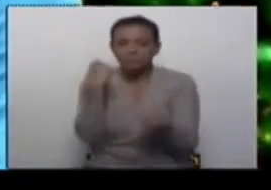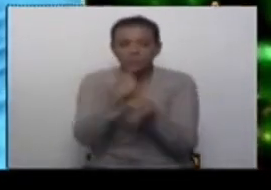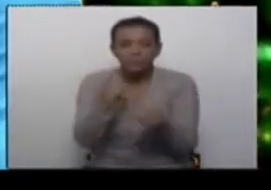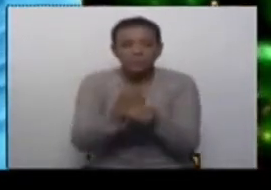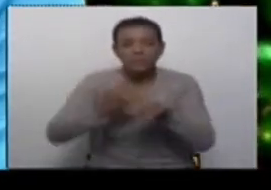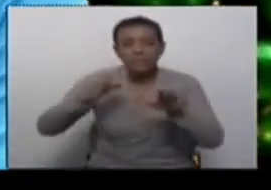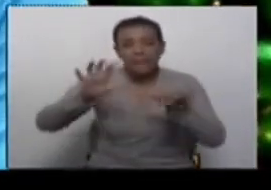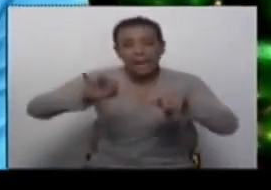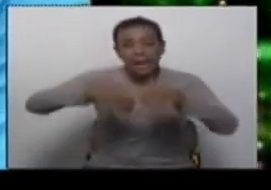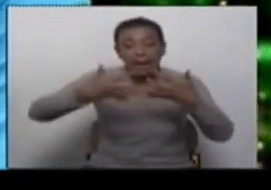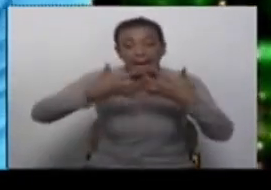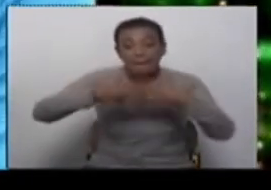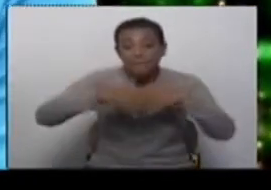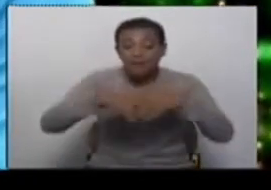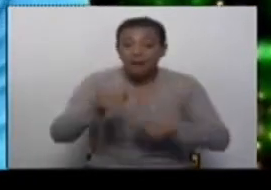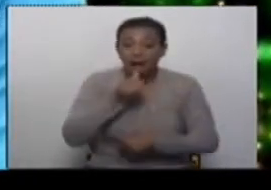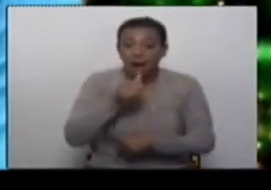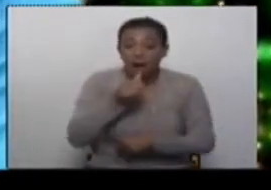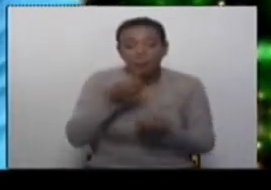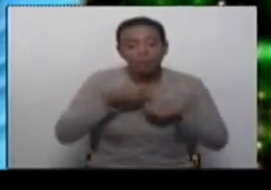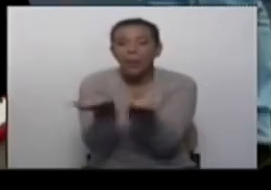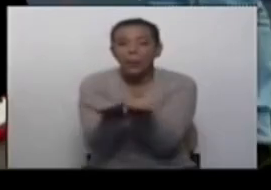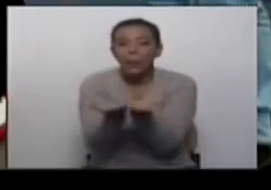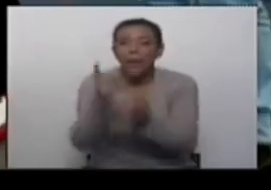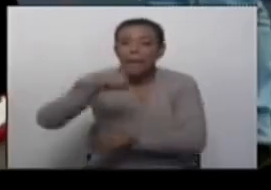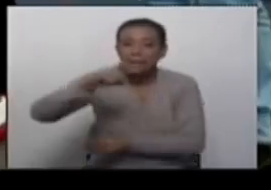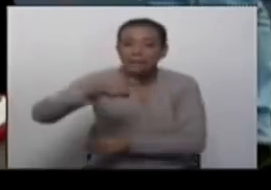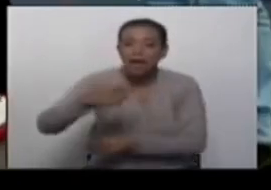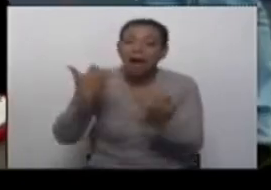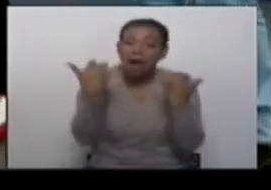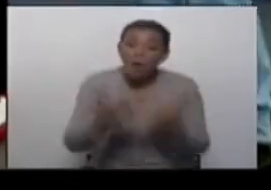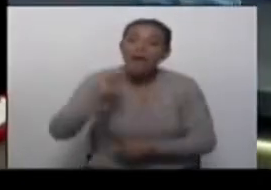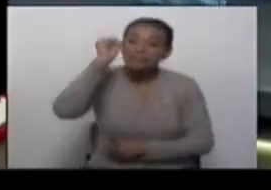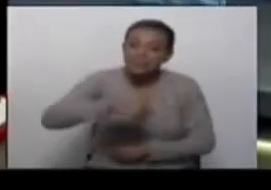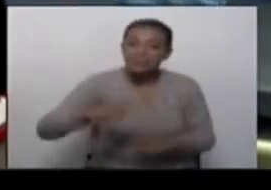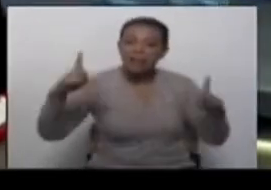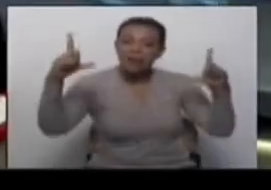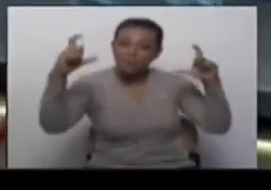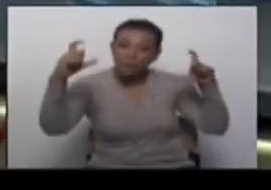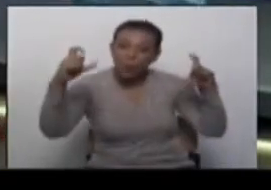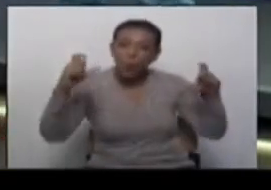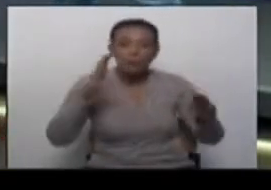de Hidroandes, aportando al país. Y nos vamos a tomar el selfie y nos vamos